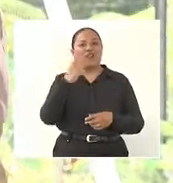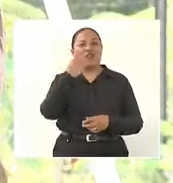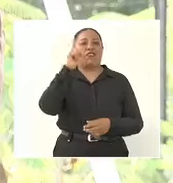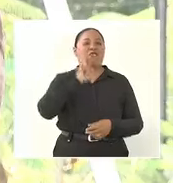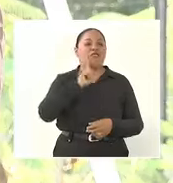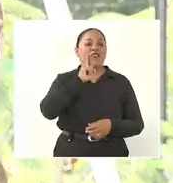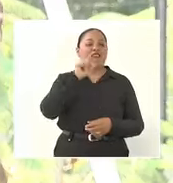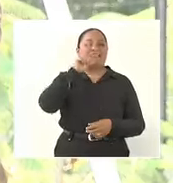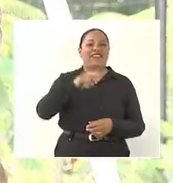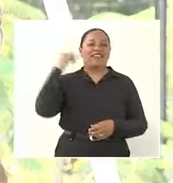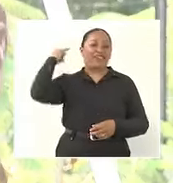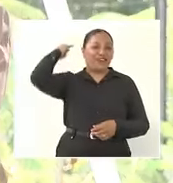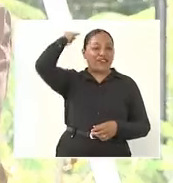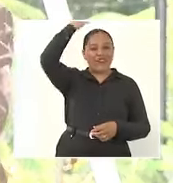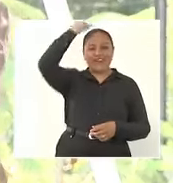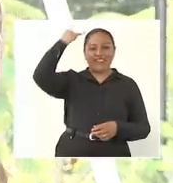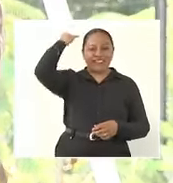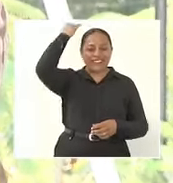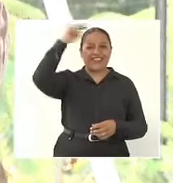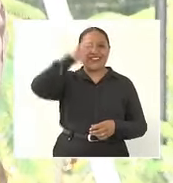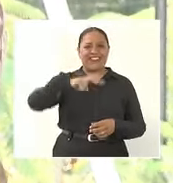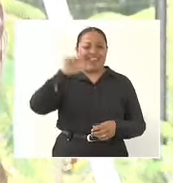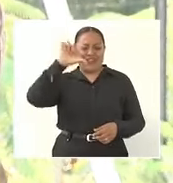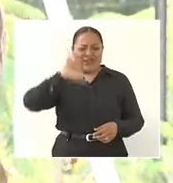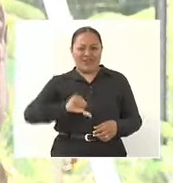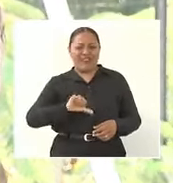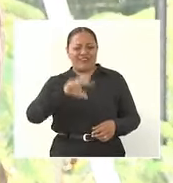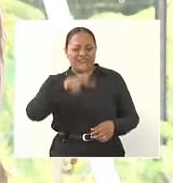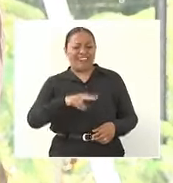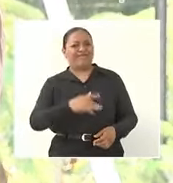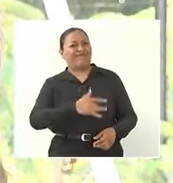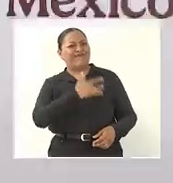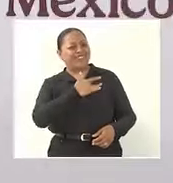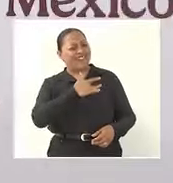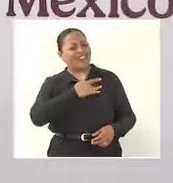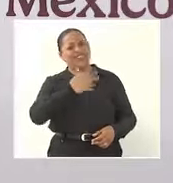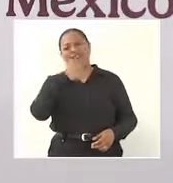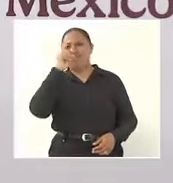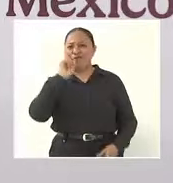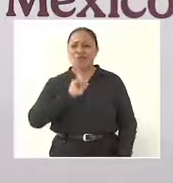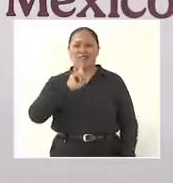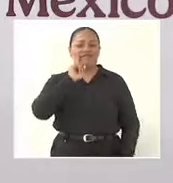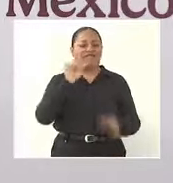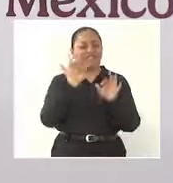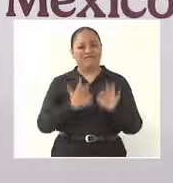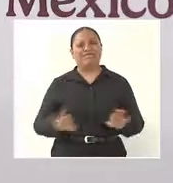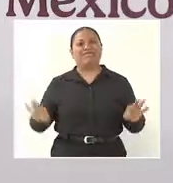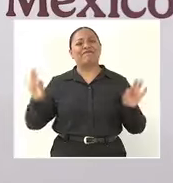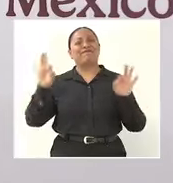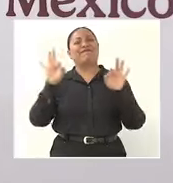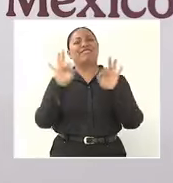duda, por eso las mujeres, hoy es tiempo de mujeres, qué duda cabe.